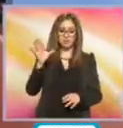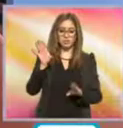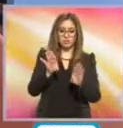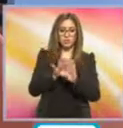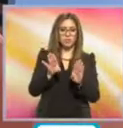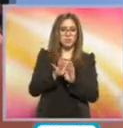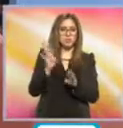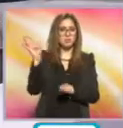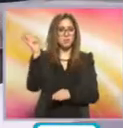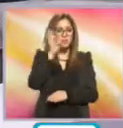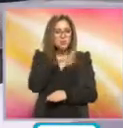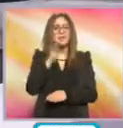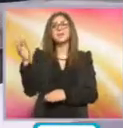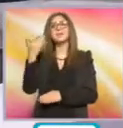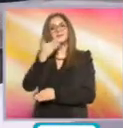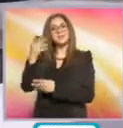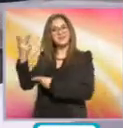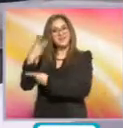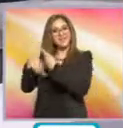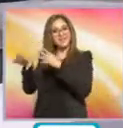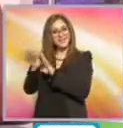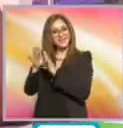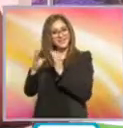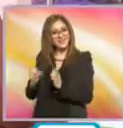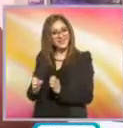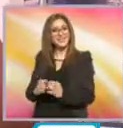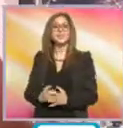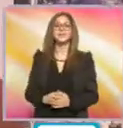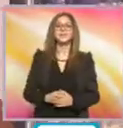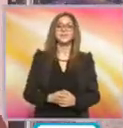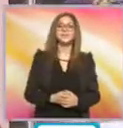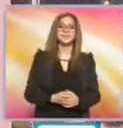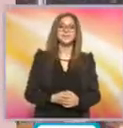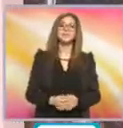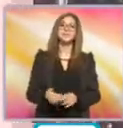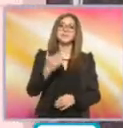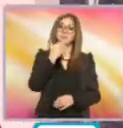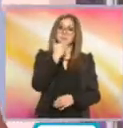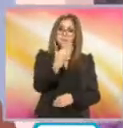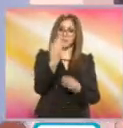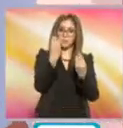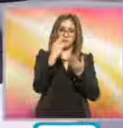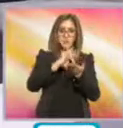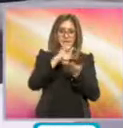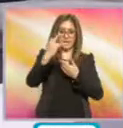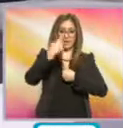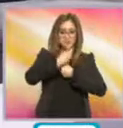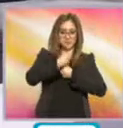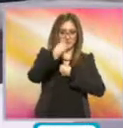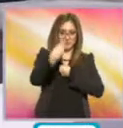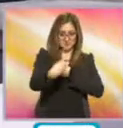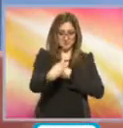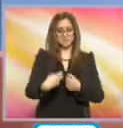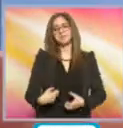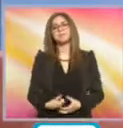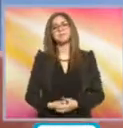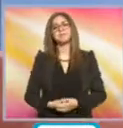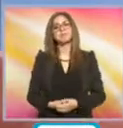otra forma. Maestra, bienvenida. ¿Cómo está? Bien, muchas gracias por la invitación. A usted también por acompañarnos, porque es muy